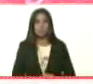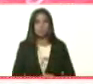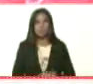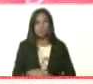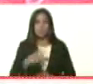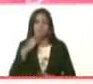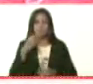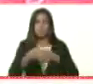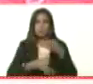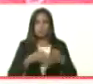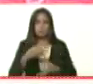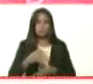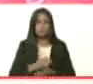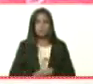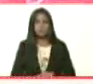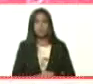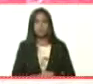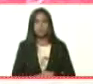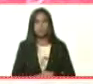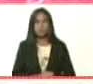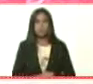estamos diciendo,